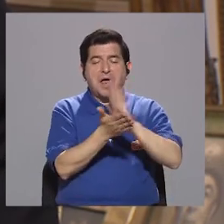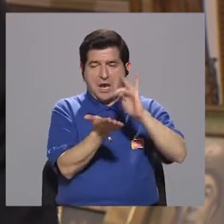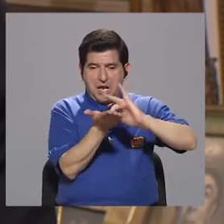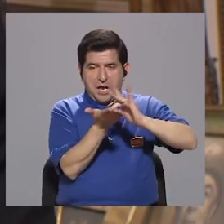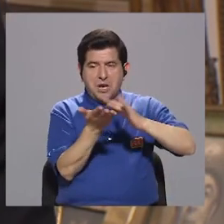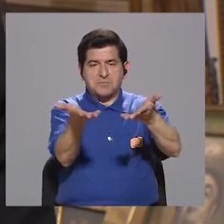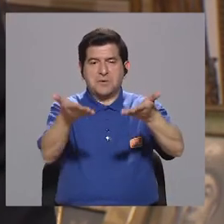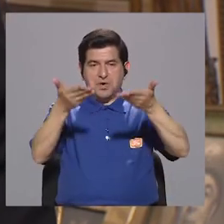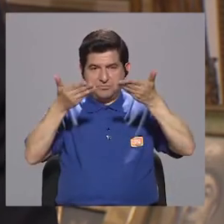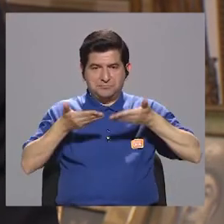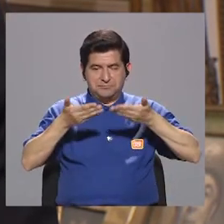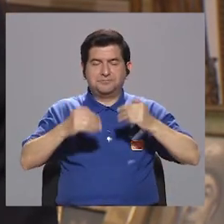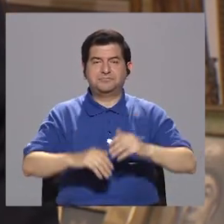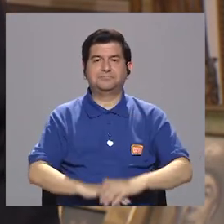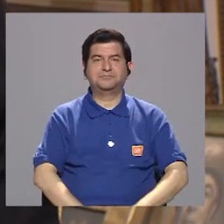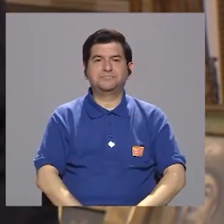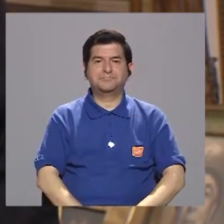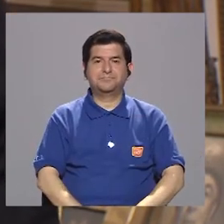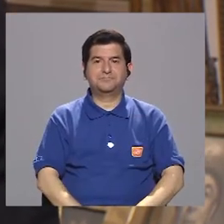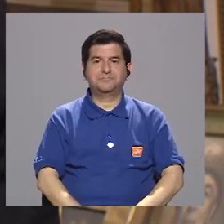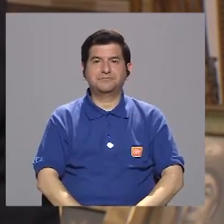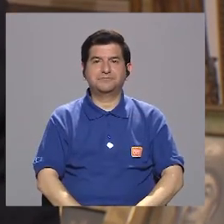receta y